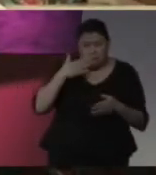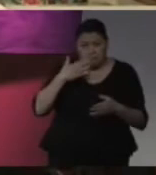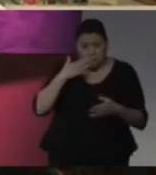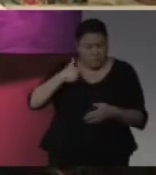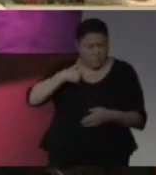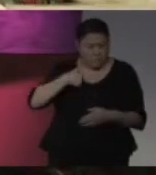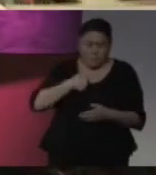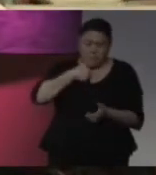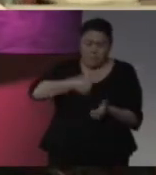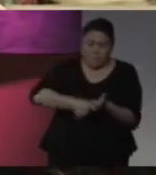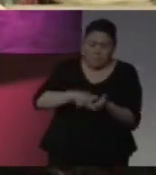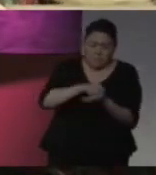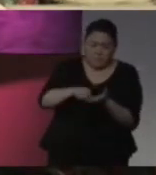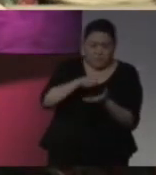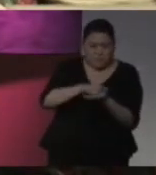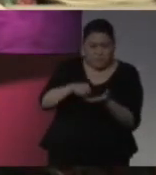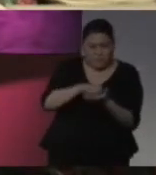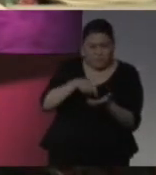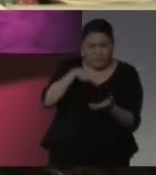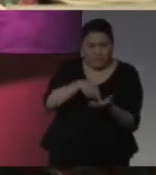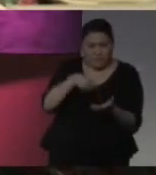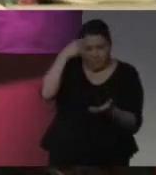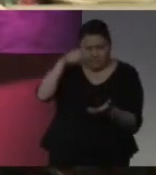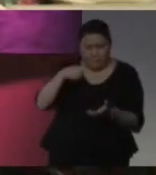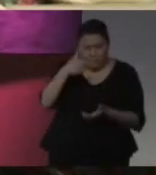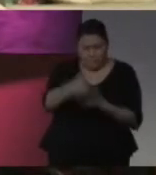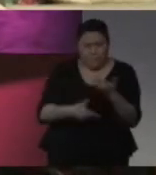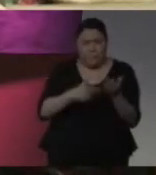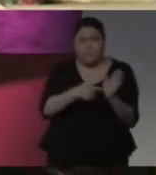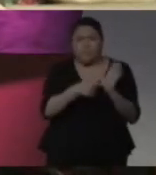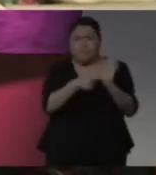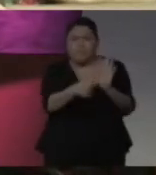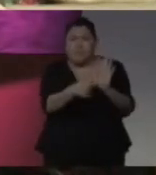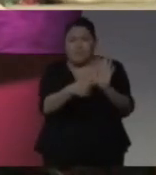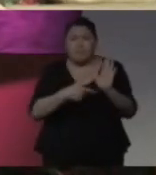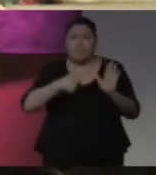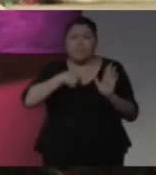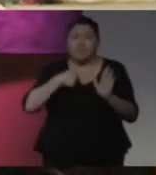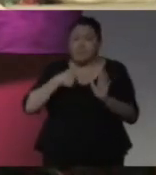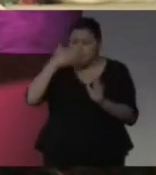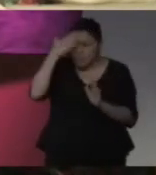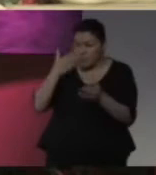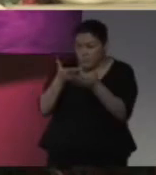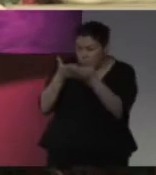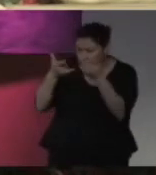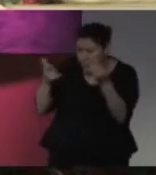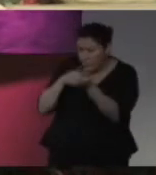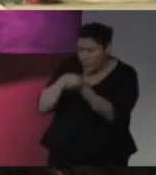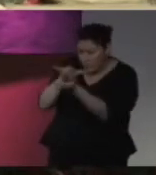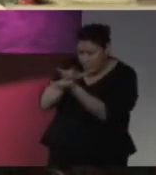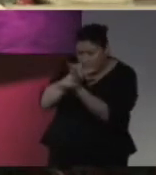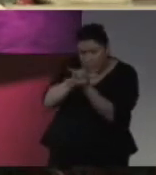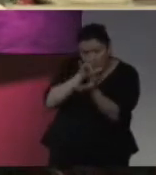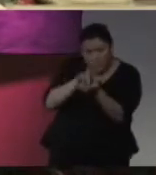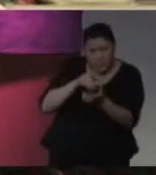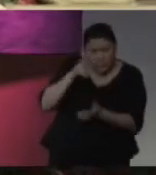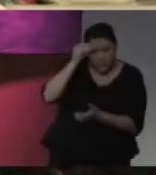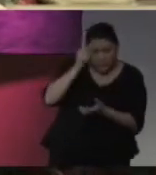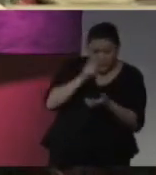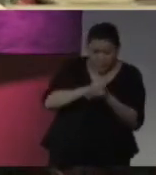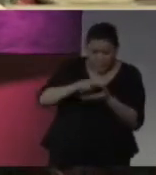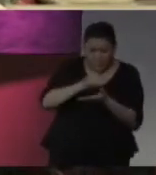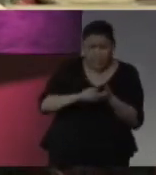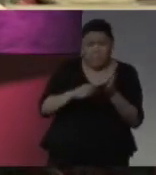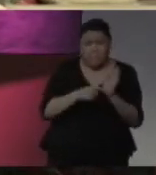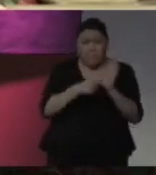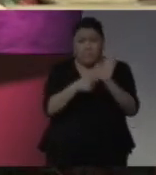carta específicamente para presentar extractos en lo referente a dos dimensiones